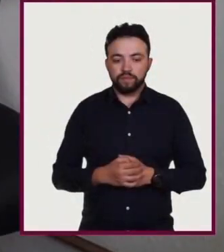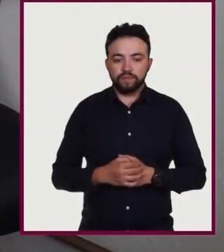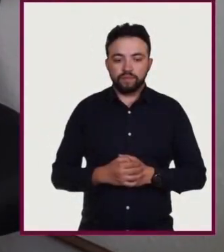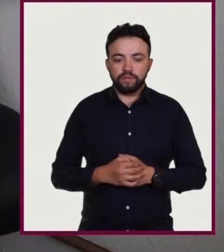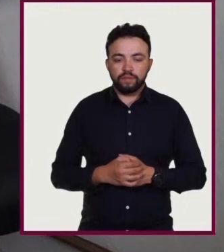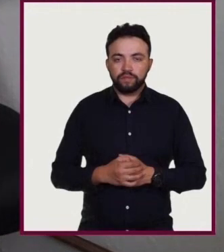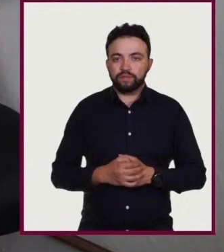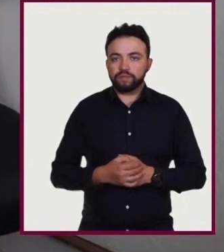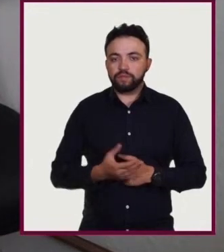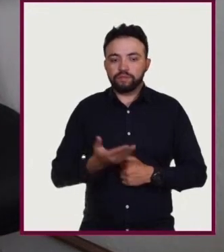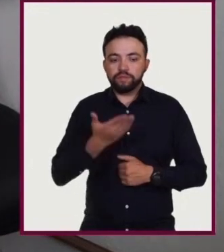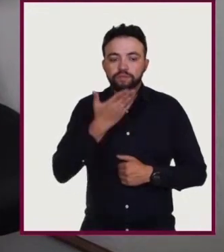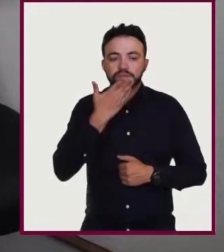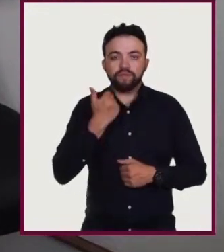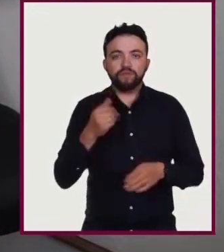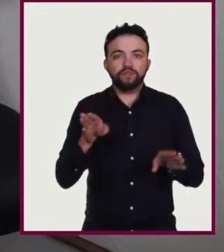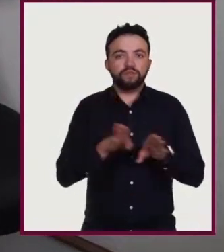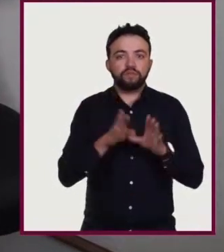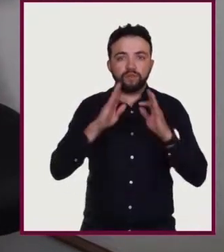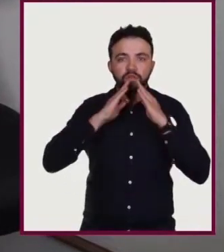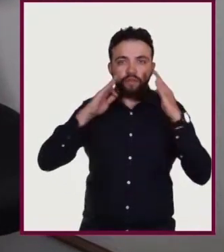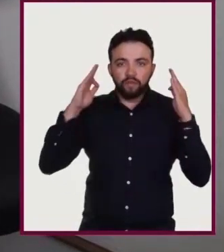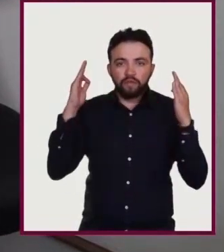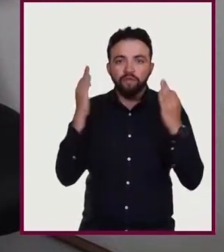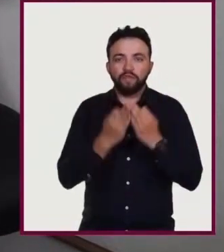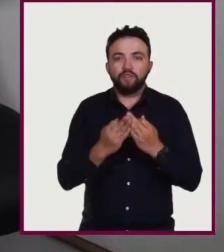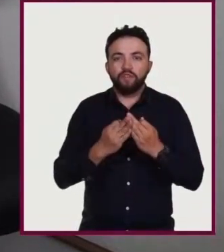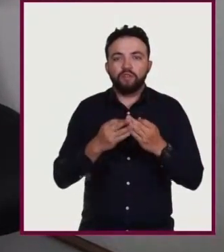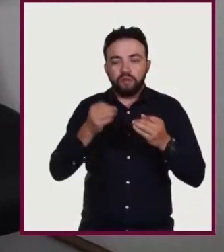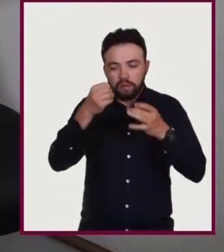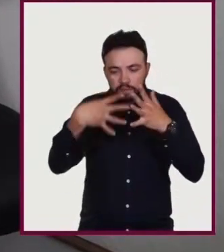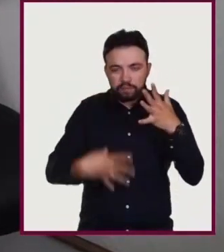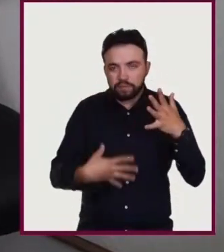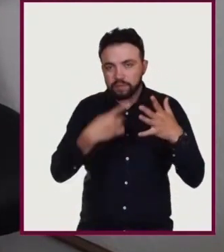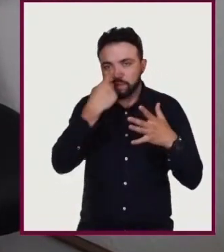Pues no existe una forma o una fórmula para hacer un meme.